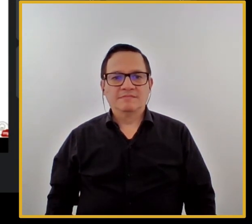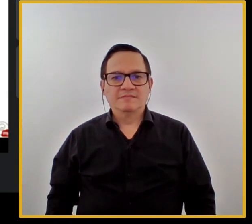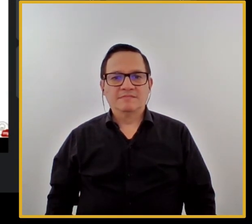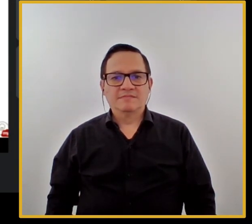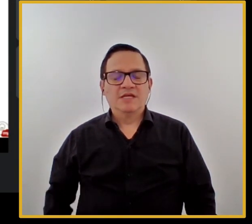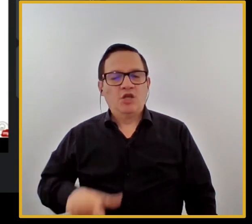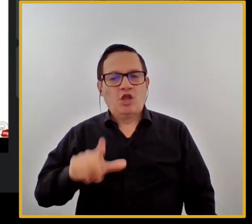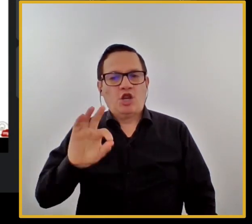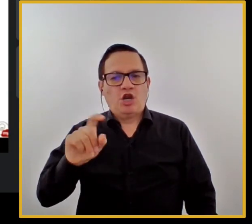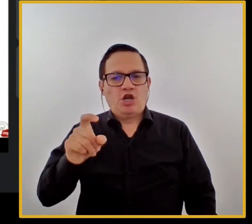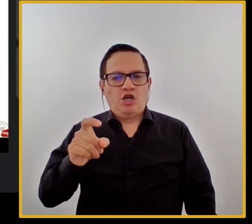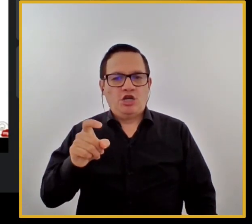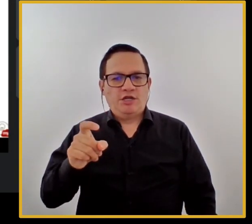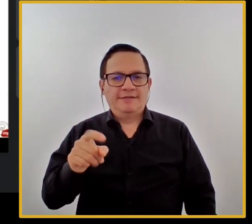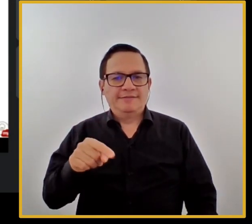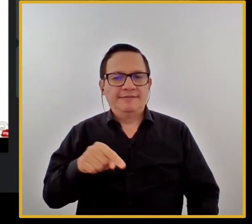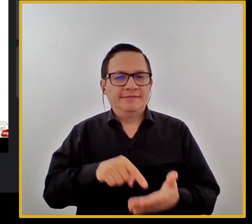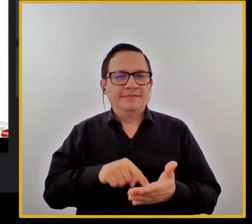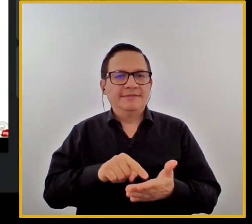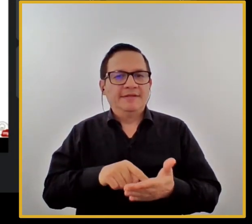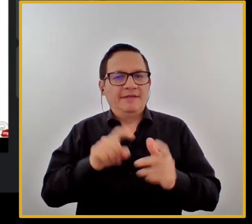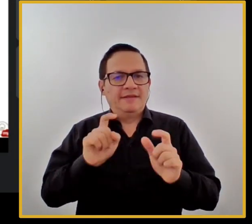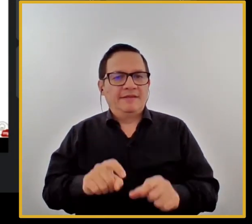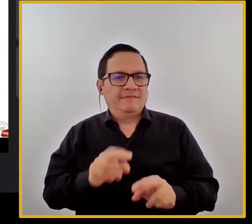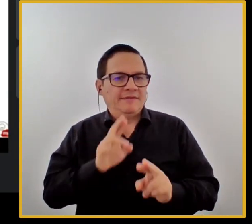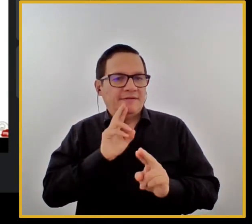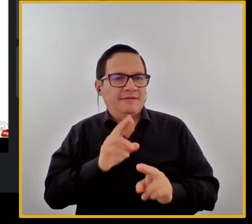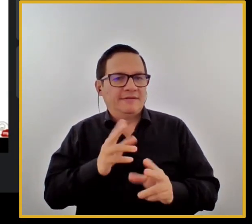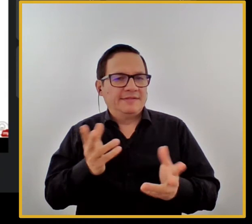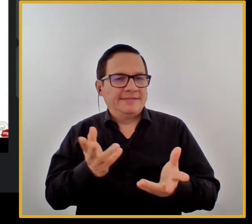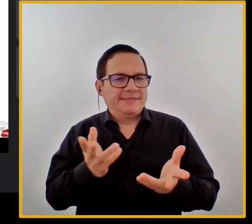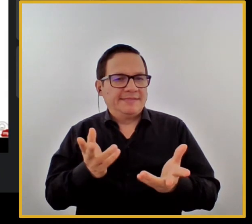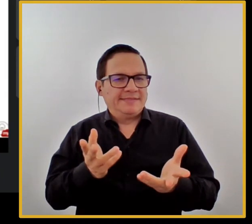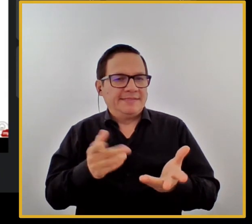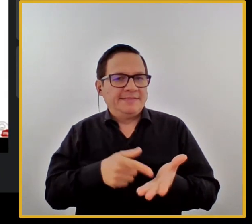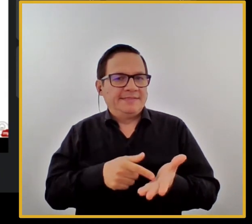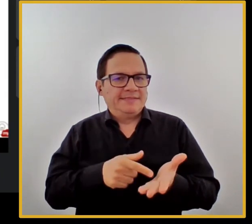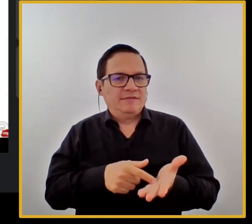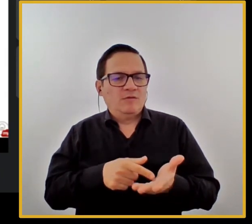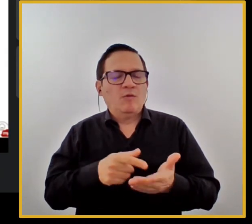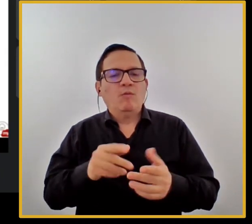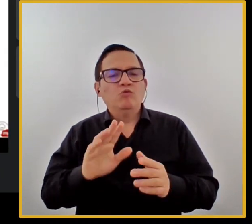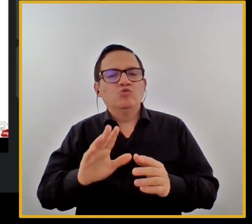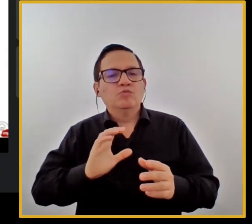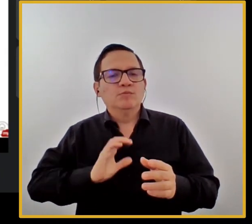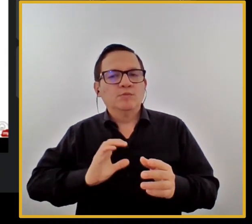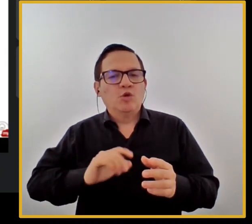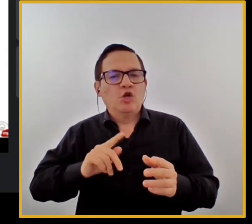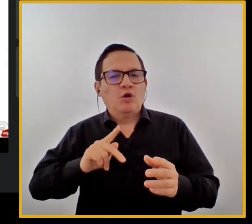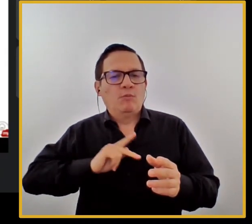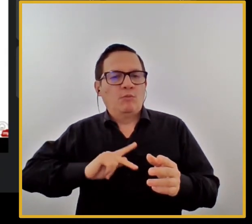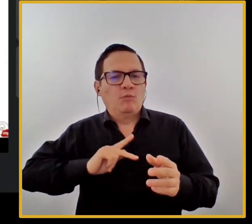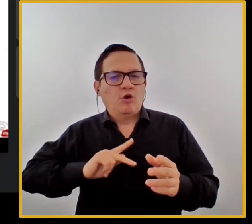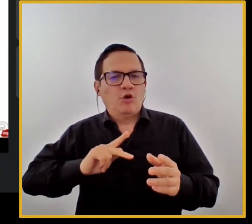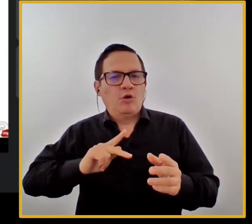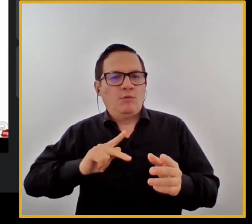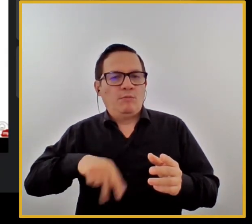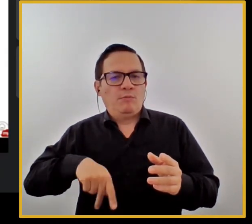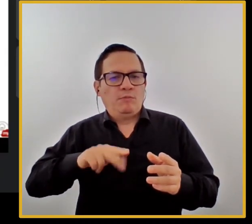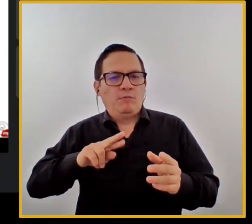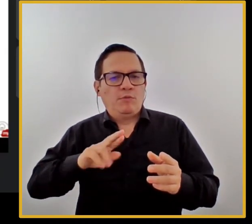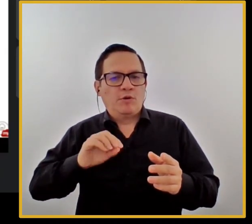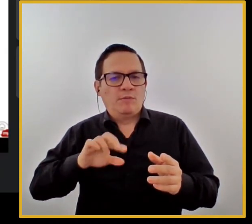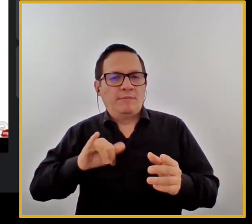con los logaritmos que me quedaron, ¿cierto? Hay una propiedad de los logaritmos que me